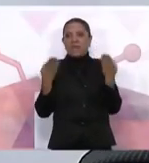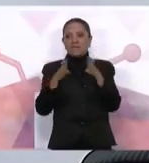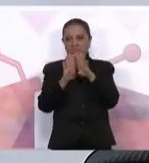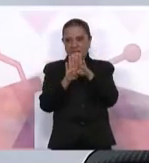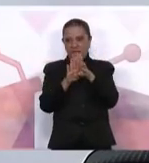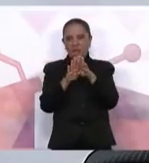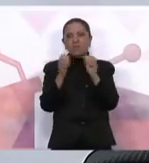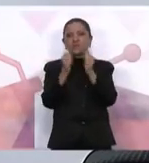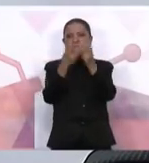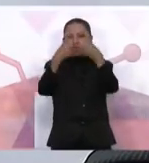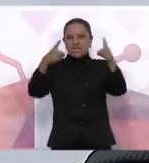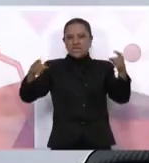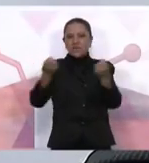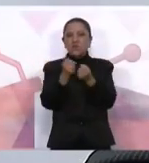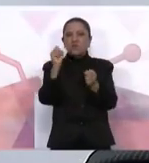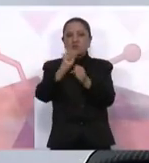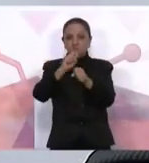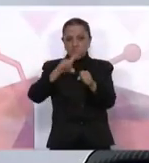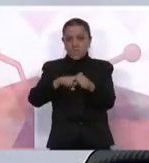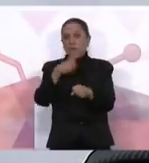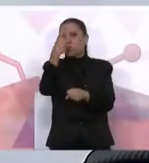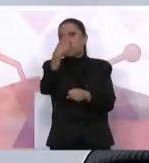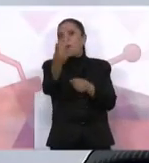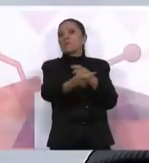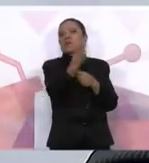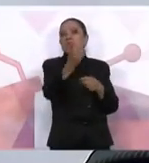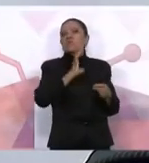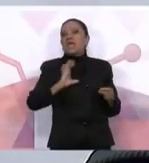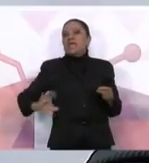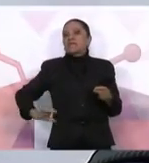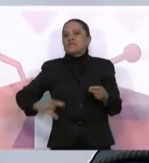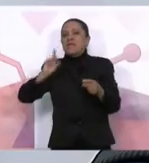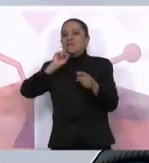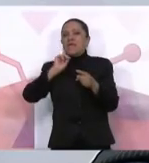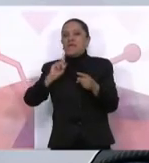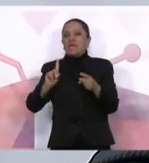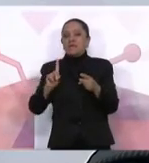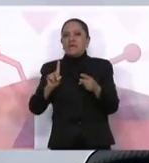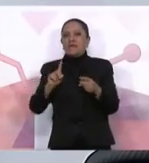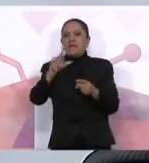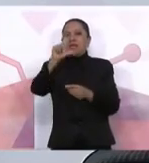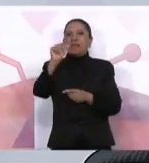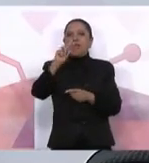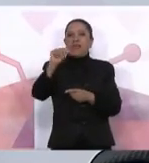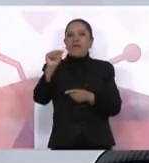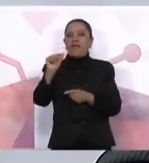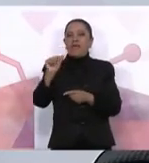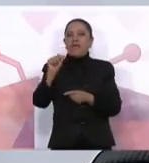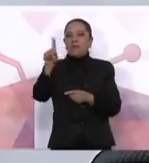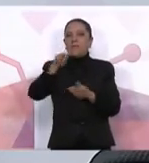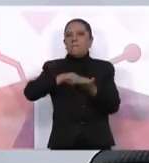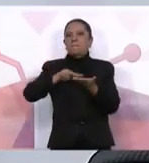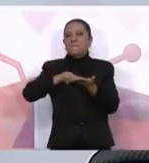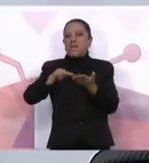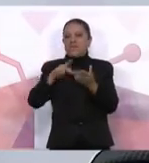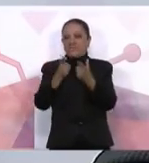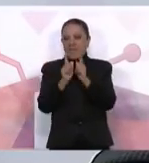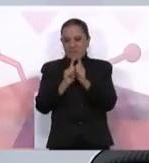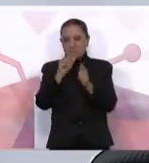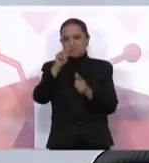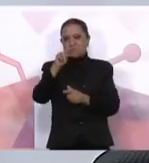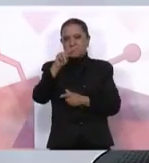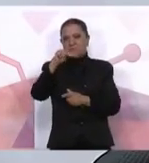con una pregunta a la candidata restante que abandera el partido verde ecologista de méxico nadie a luz maria